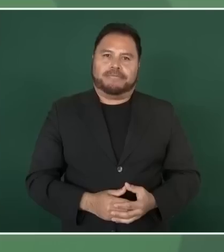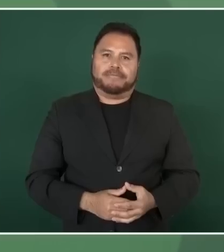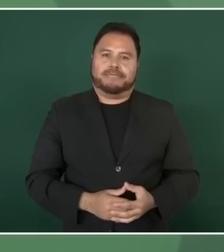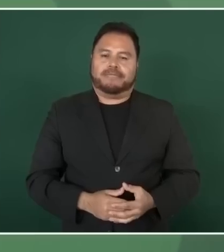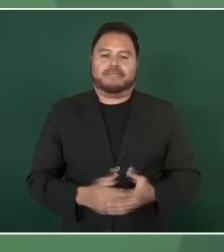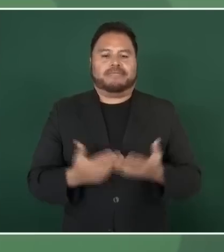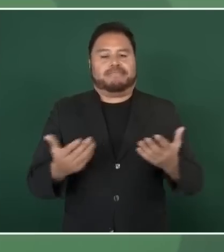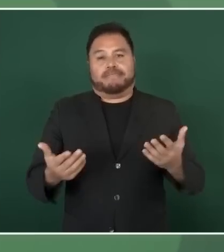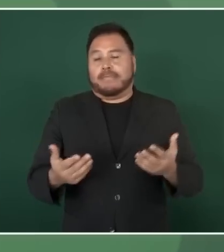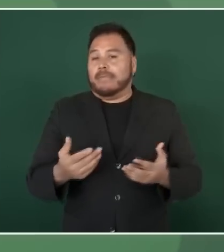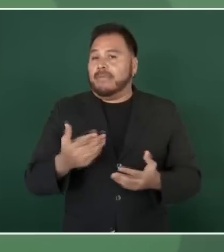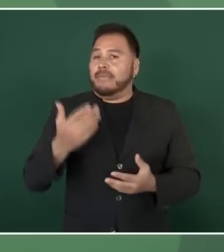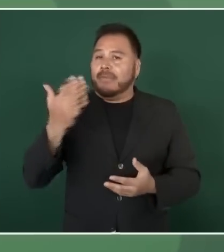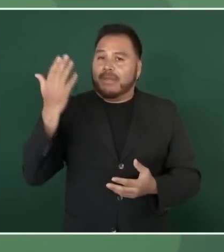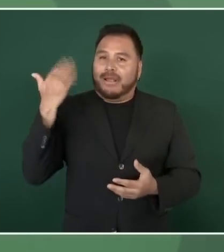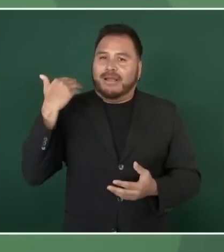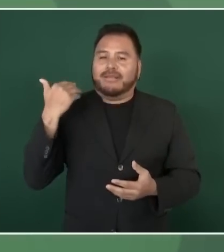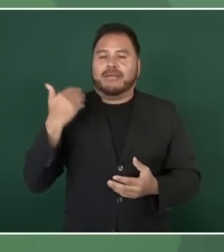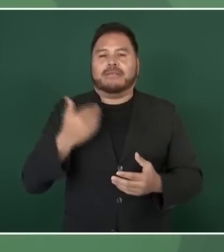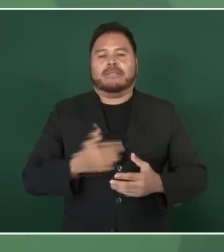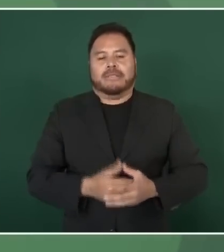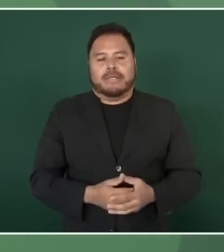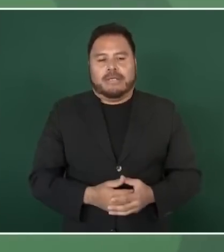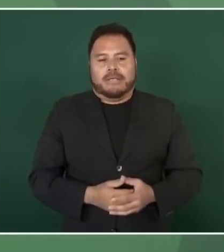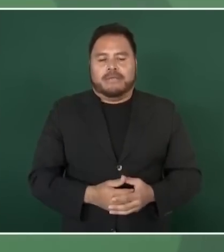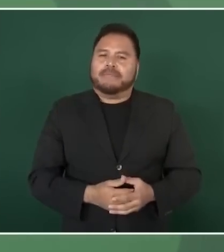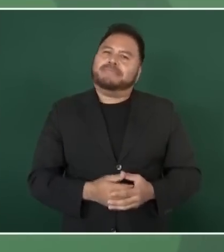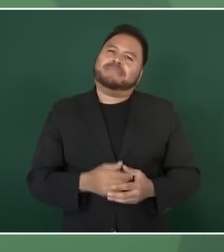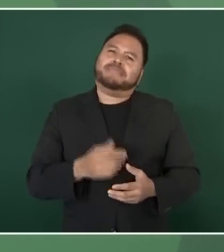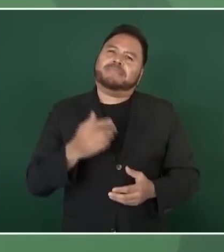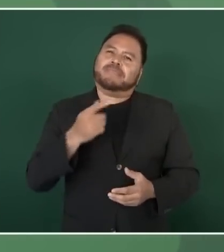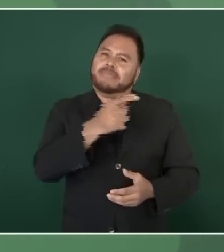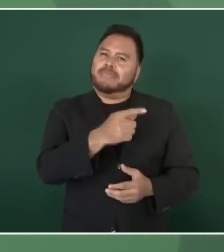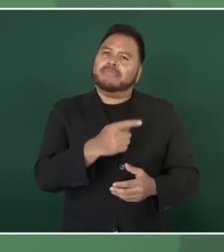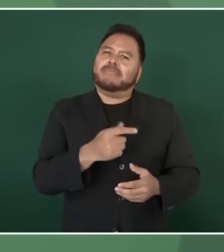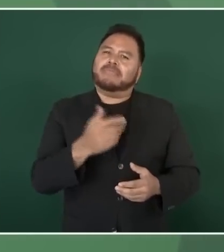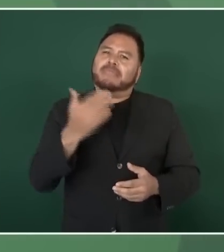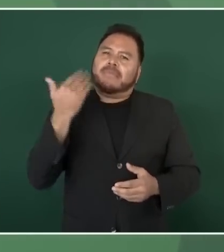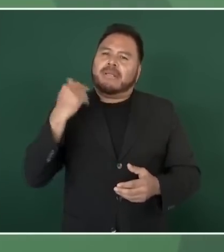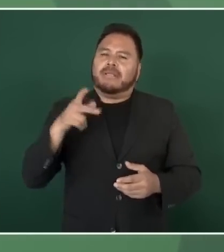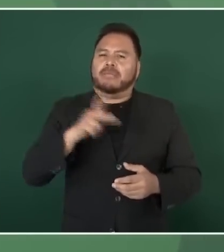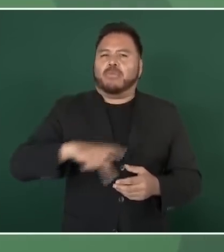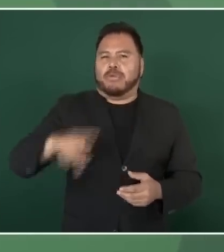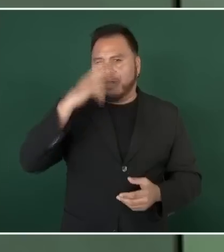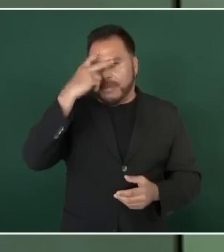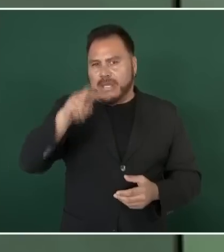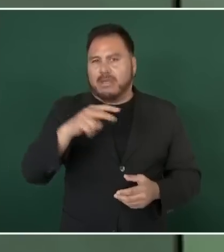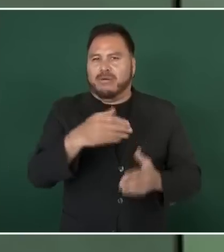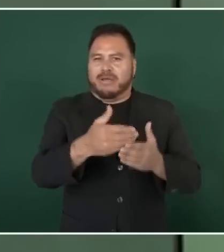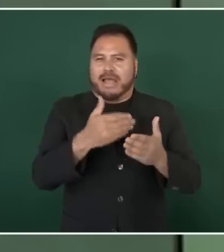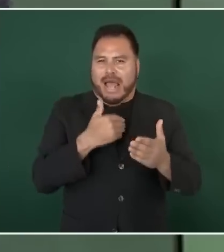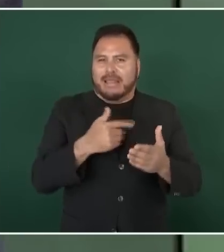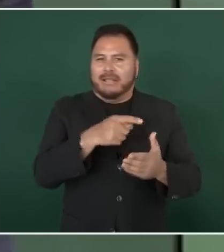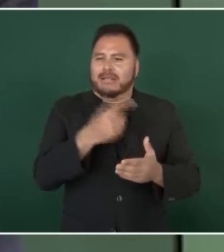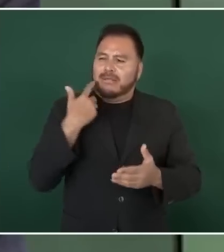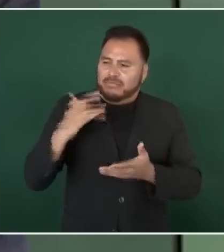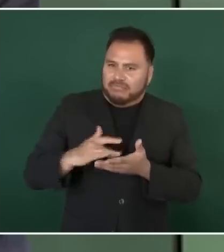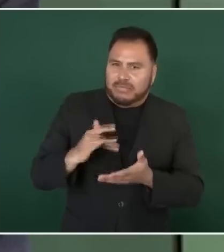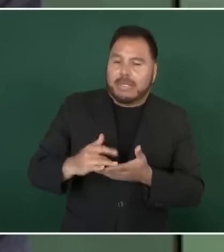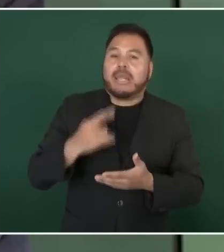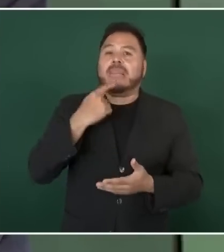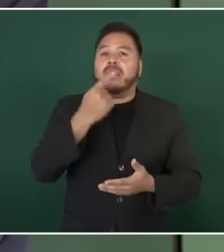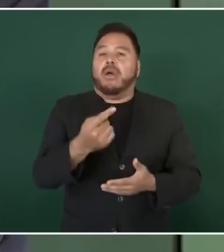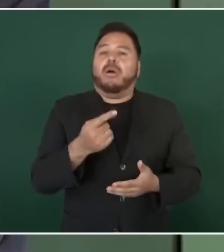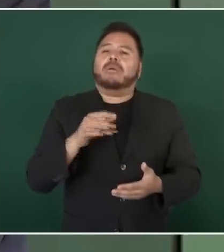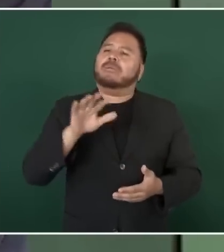Ya desde la campaña electoral, su principal ofrecimiento al pueblo de México fue hacer efectivo el derecho a la